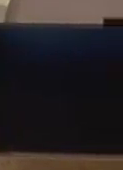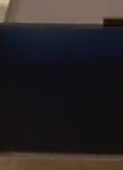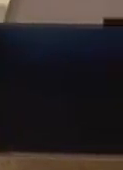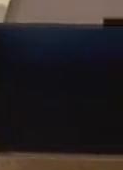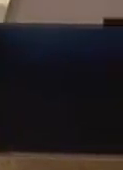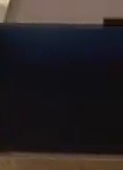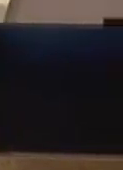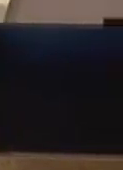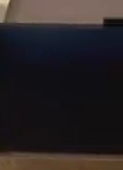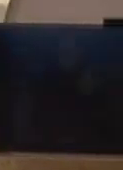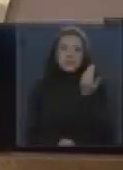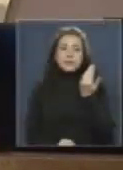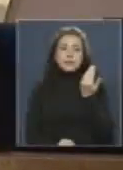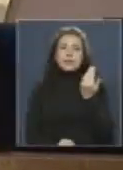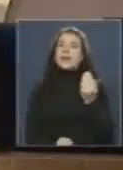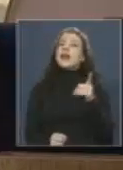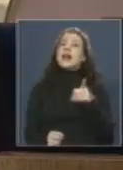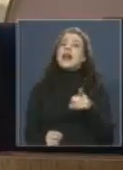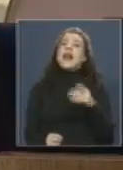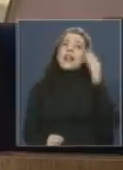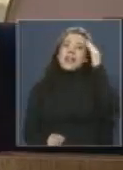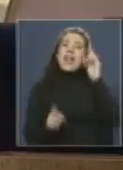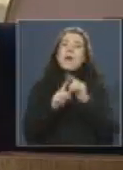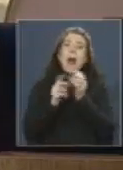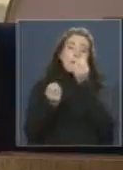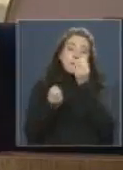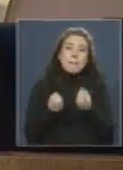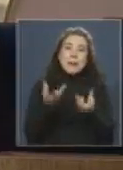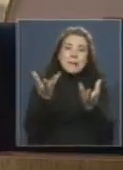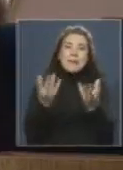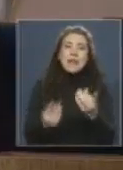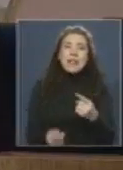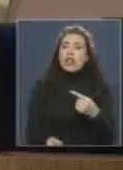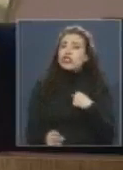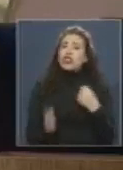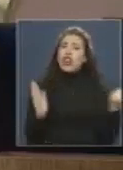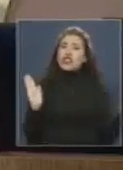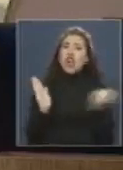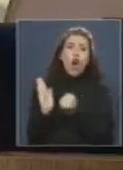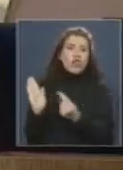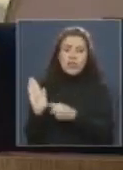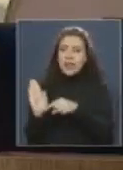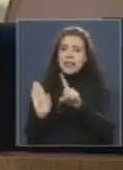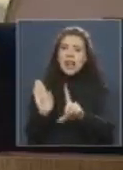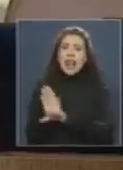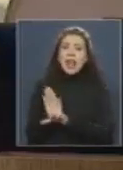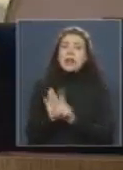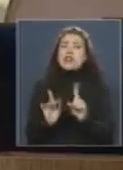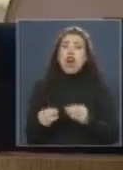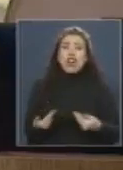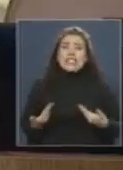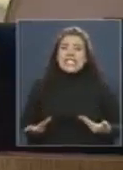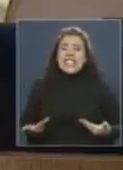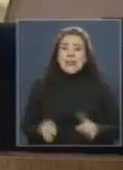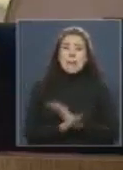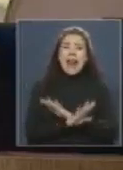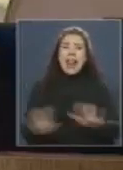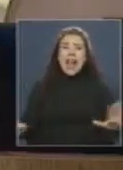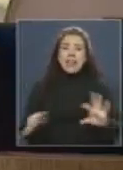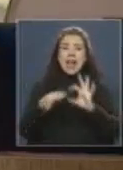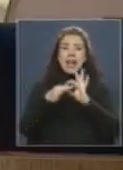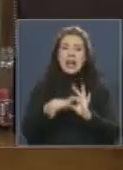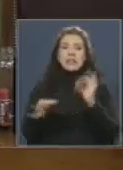el día D, ni el día del Loli, ni el día de la primavera, nada de eso. Por eso me opongo a esta ley, porque no sirve para nada. Gracias, señora